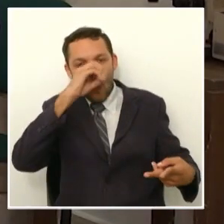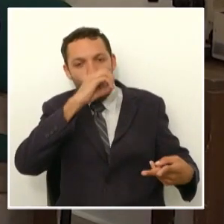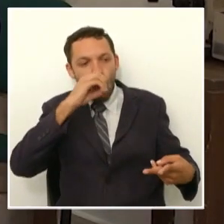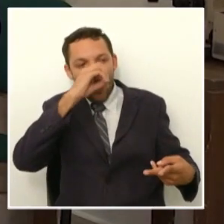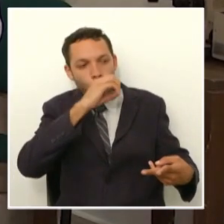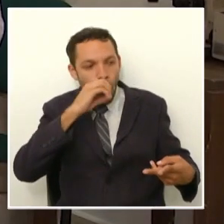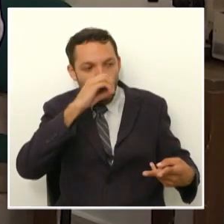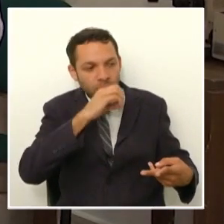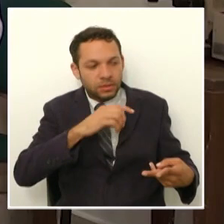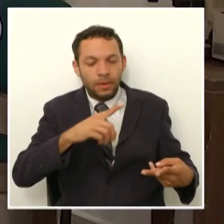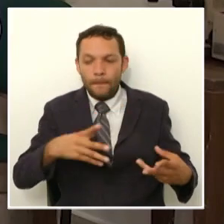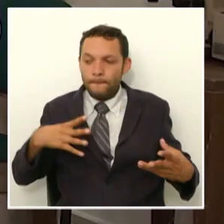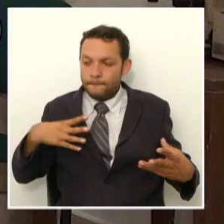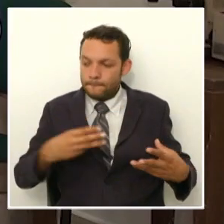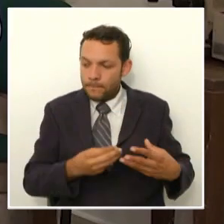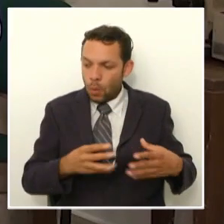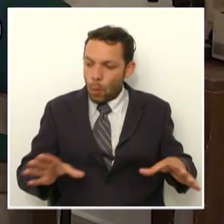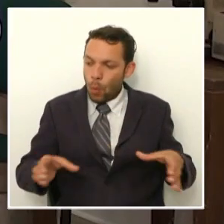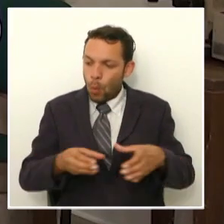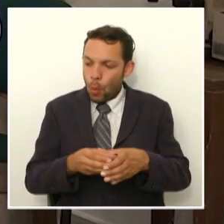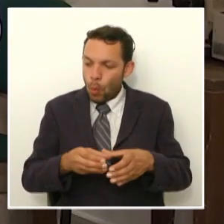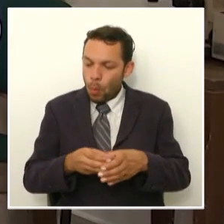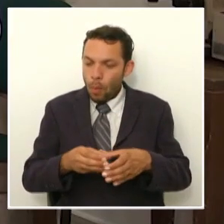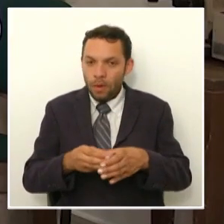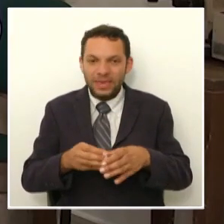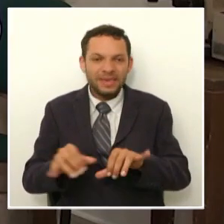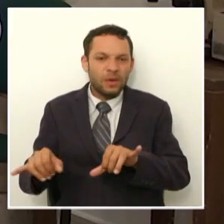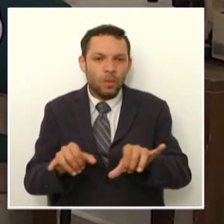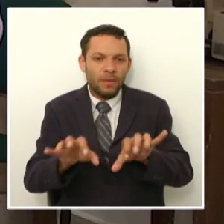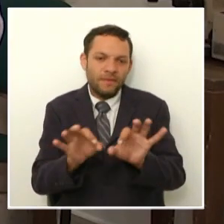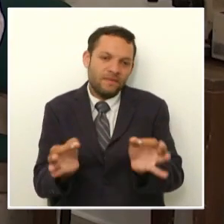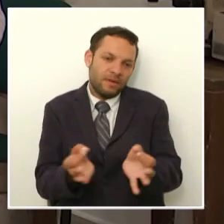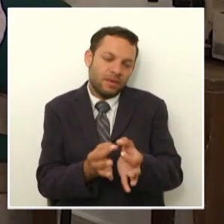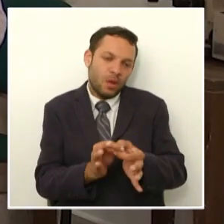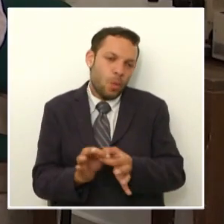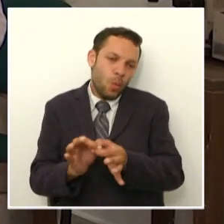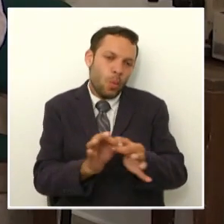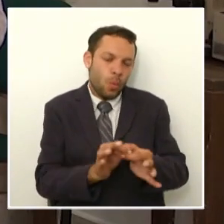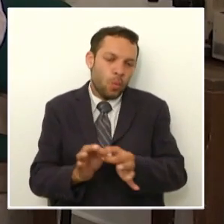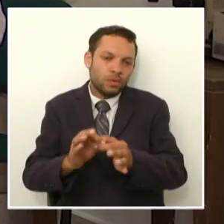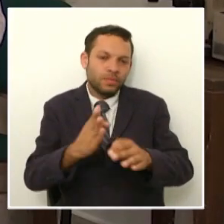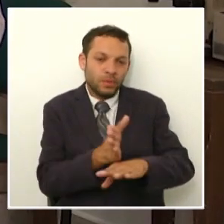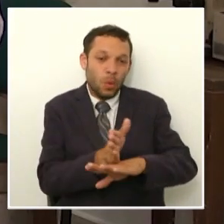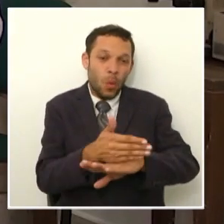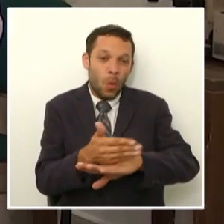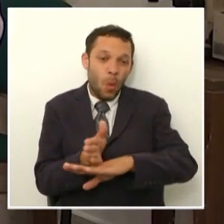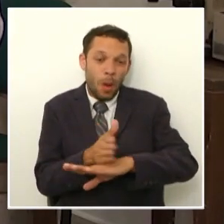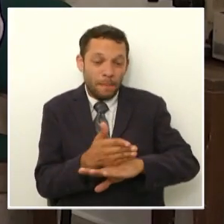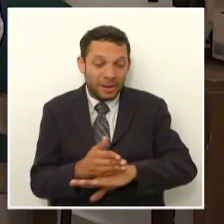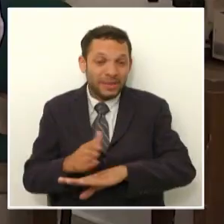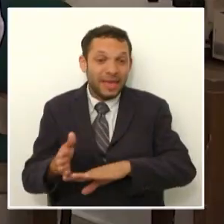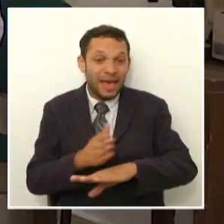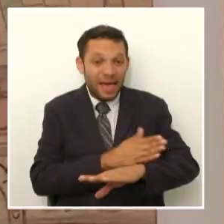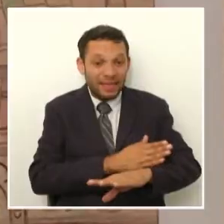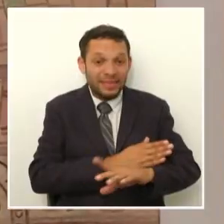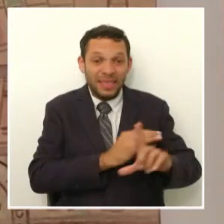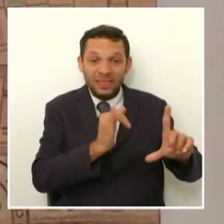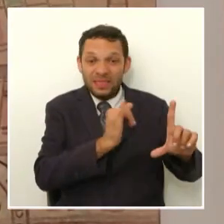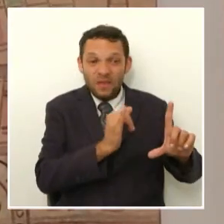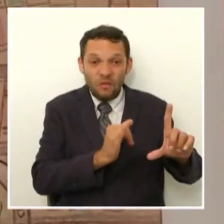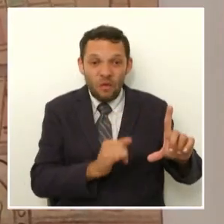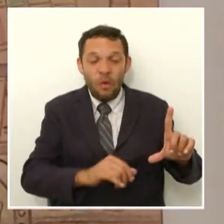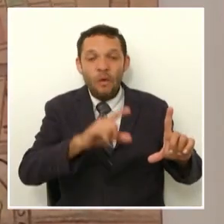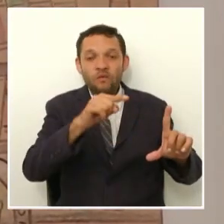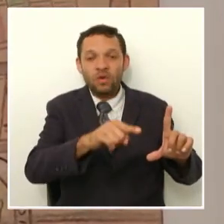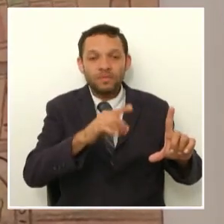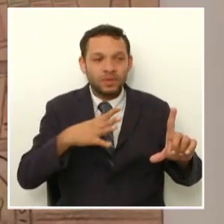esa familia que era la academia nuestra. Porque todas esas fotos que ustedes veían ahora de nuestros profesores, nosotros